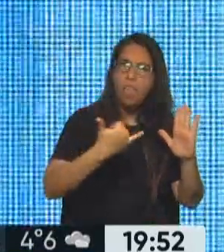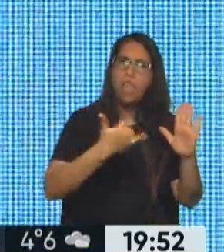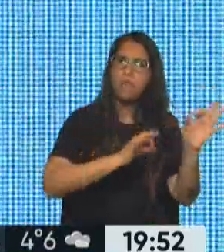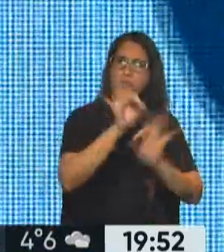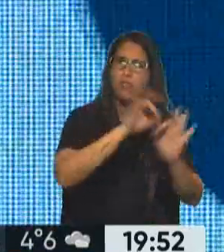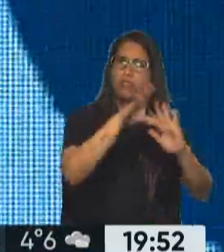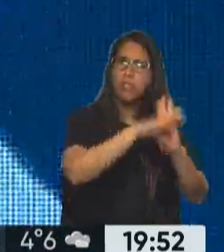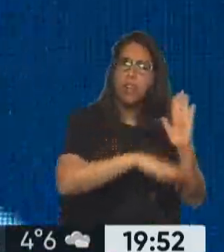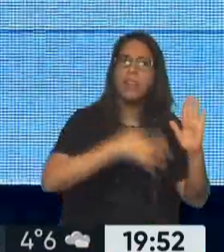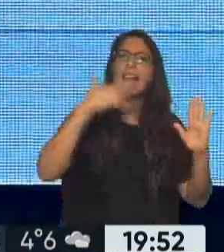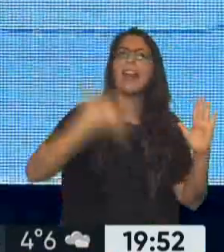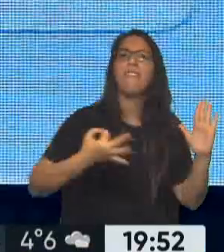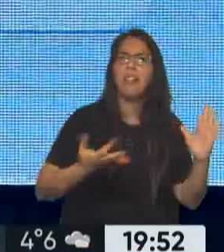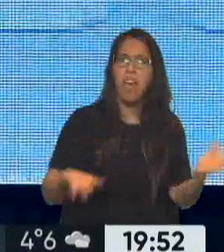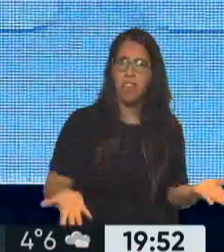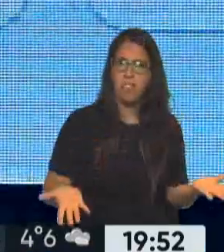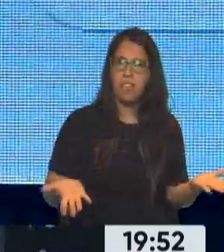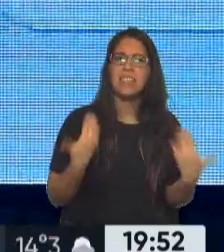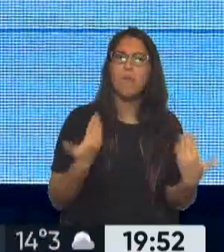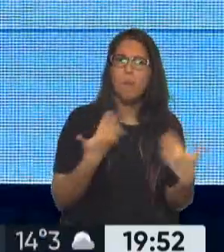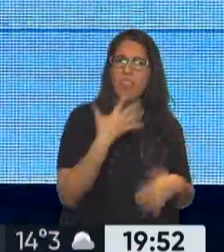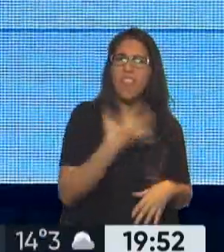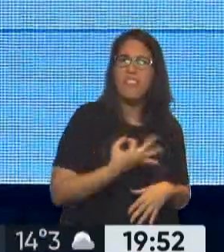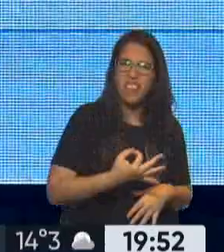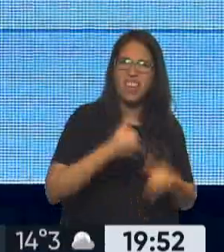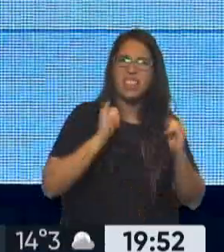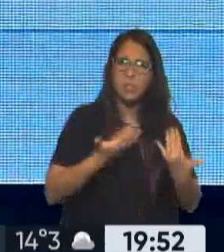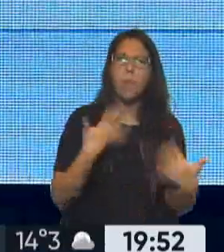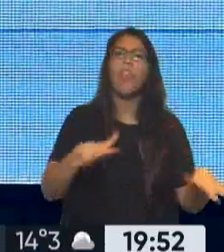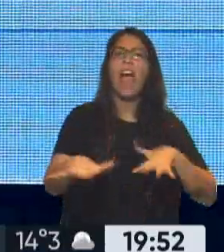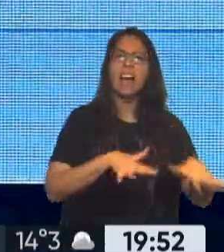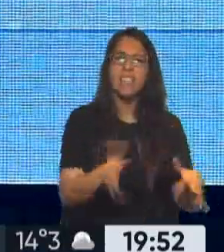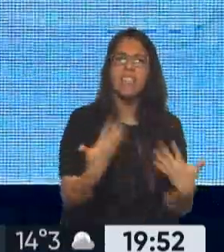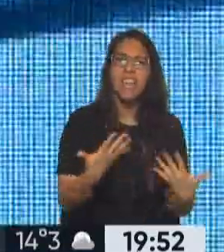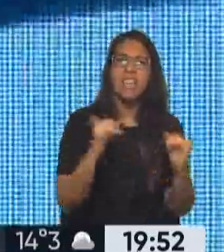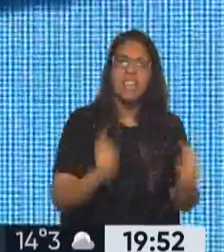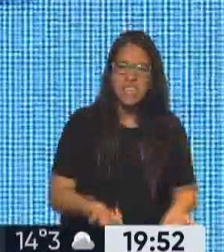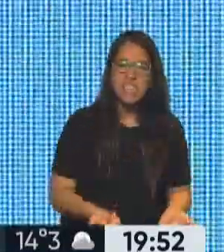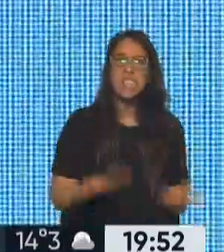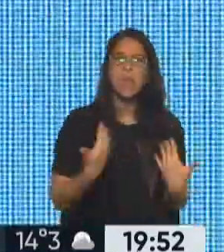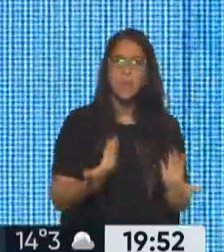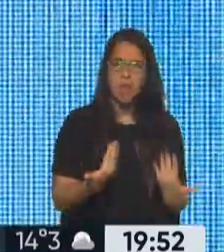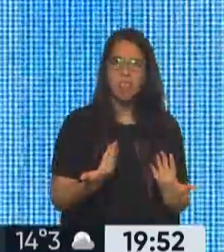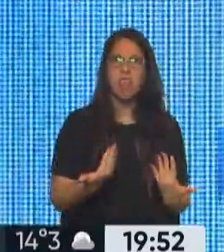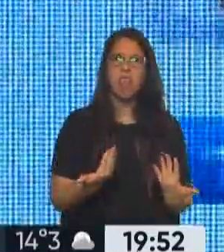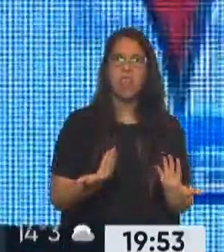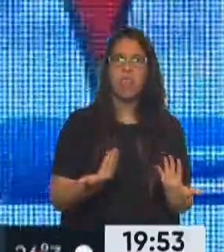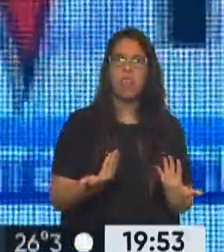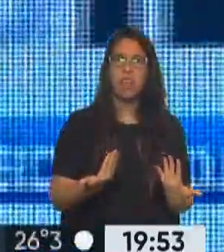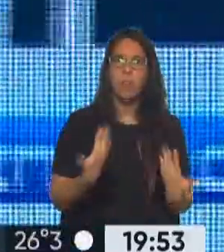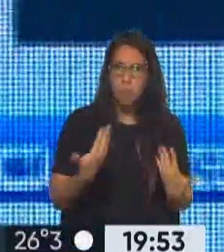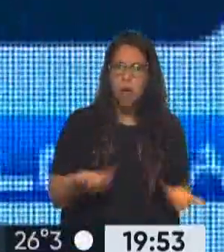es realista, es asible, si existe la palabra, es